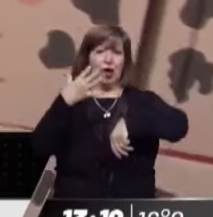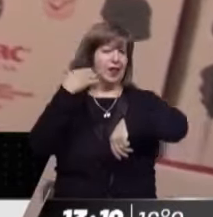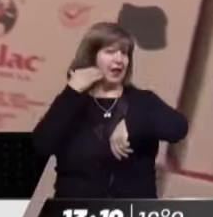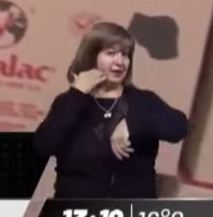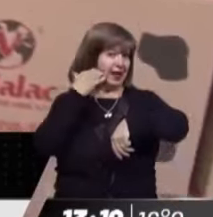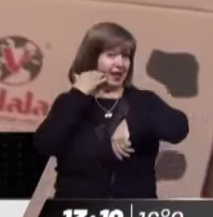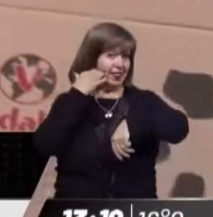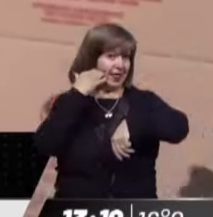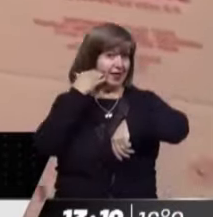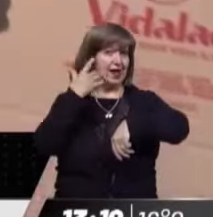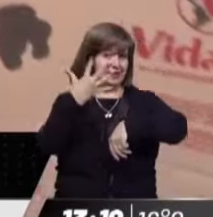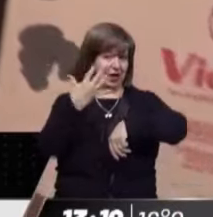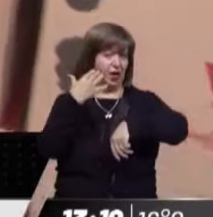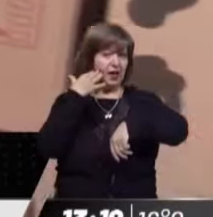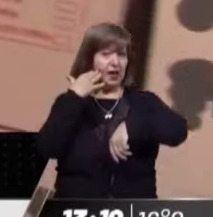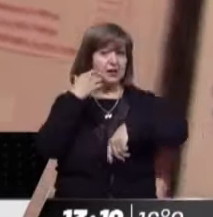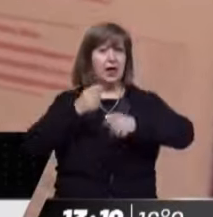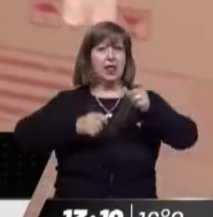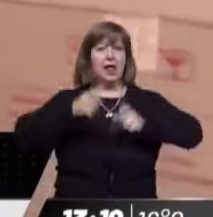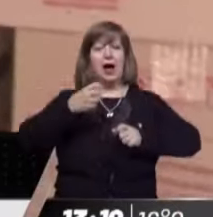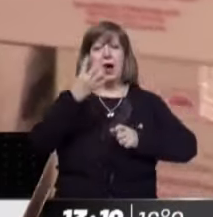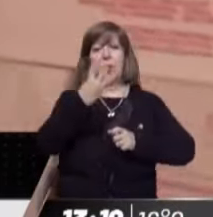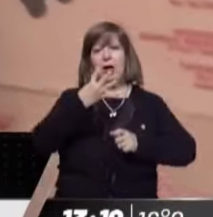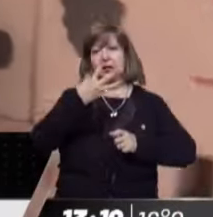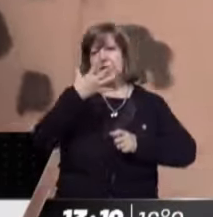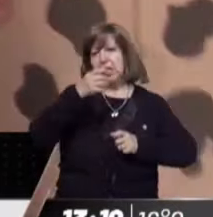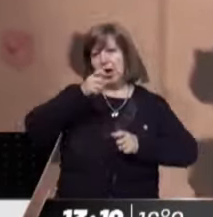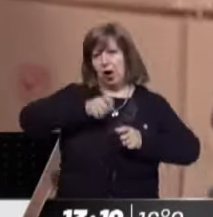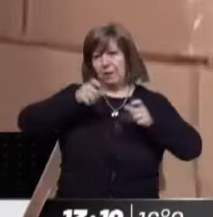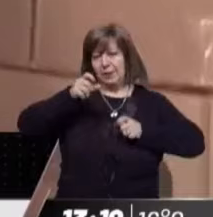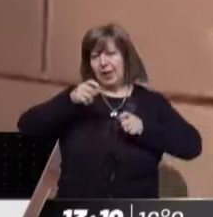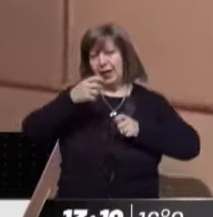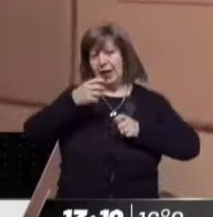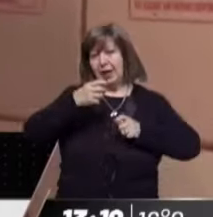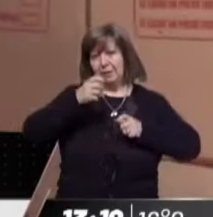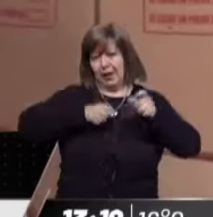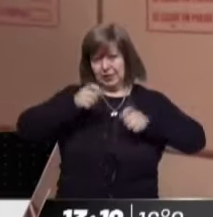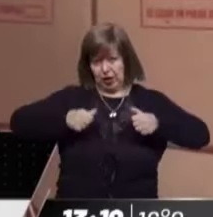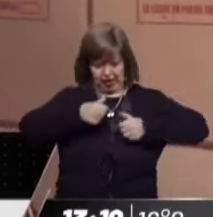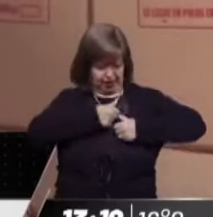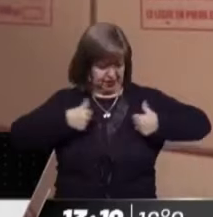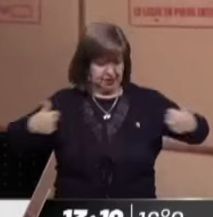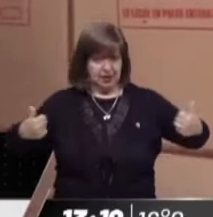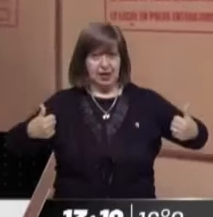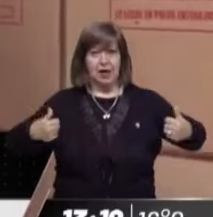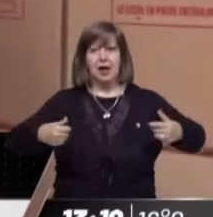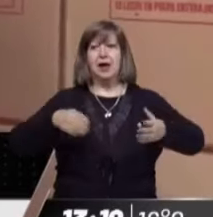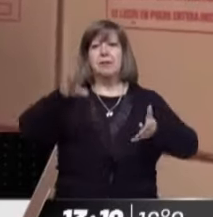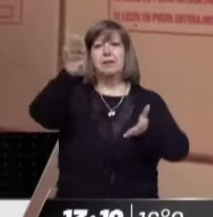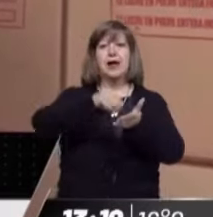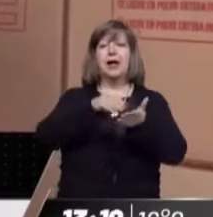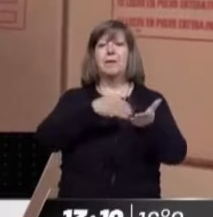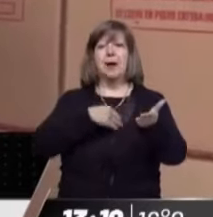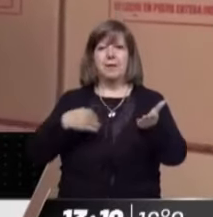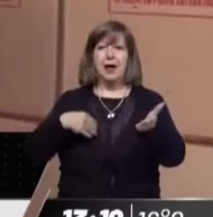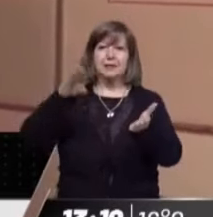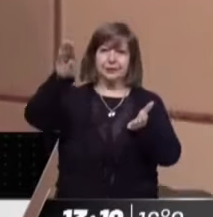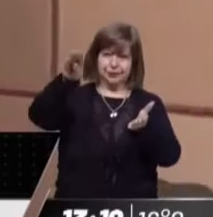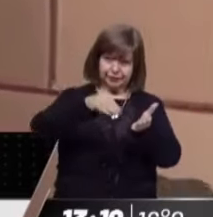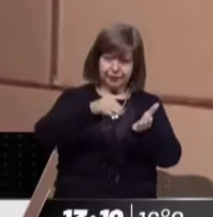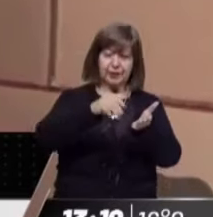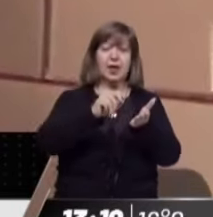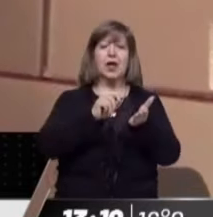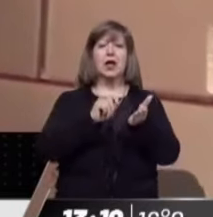eh vamos a tener personas cuatro cuatro o cinco personas eh anotando por ejemplo la mamá eh También